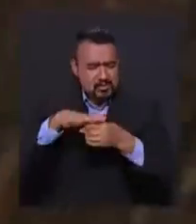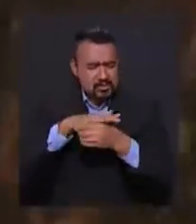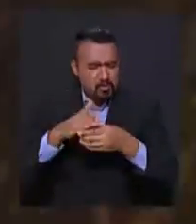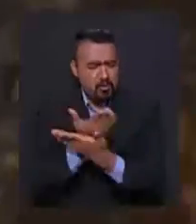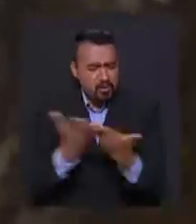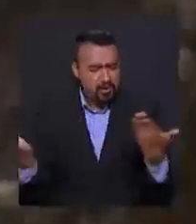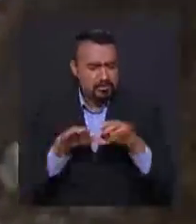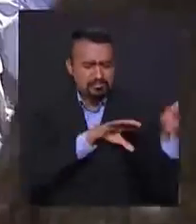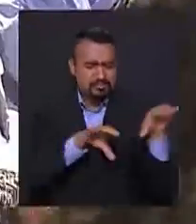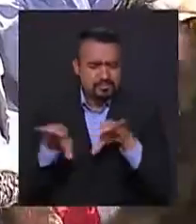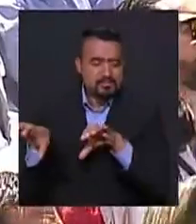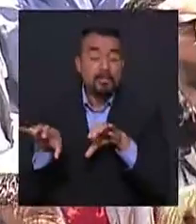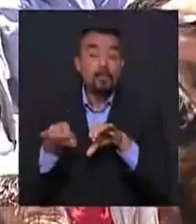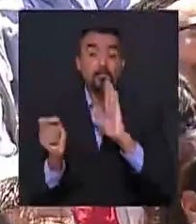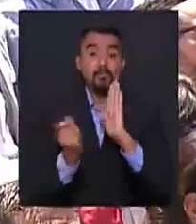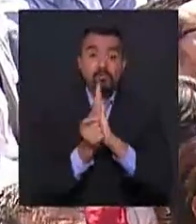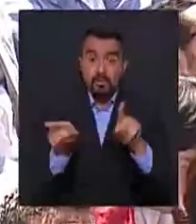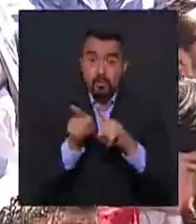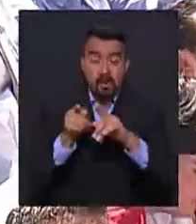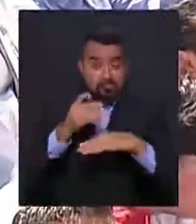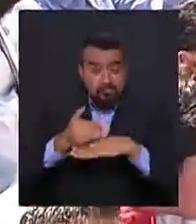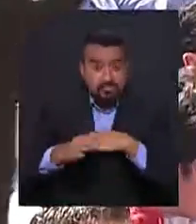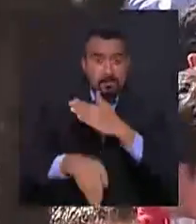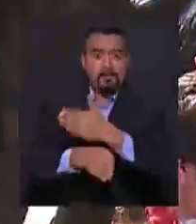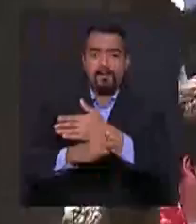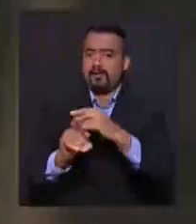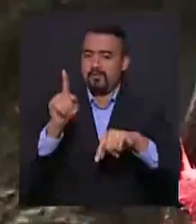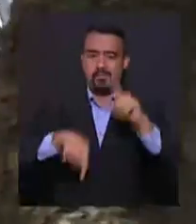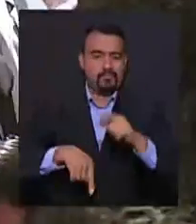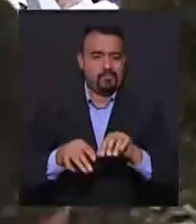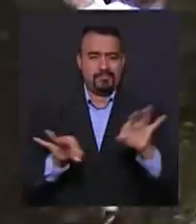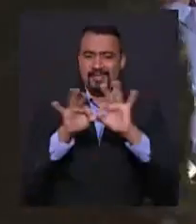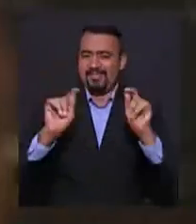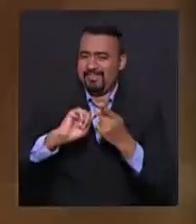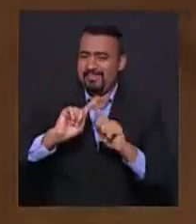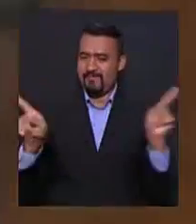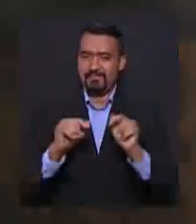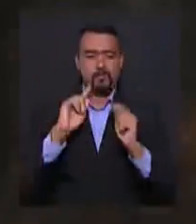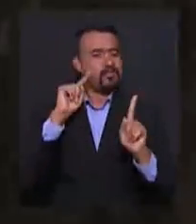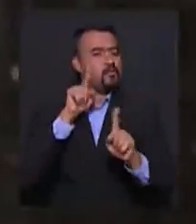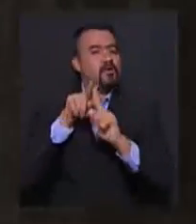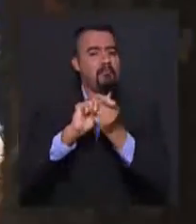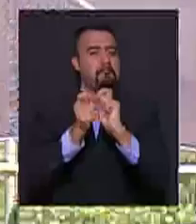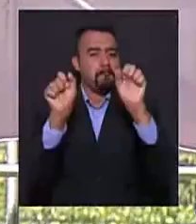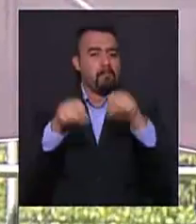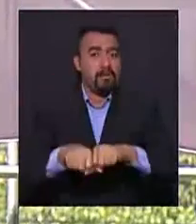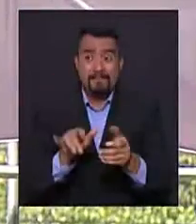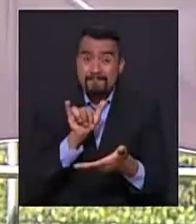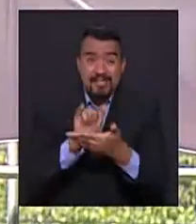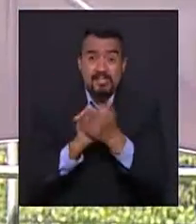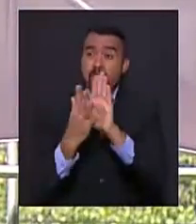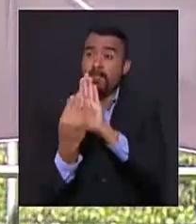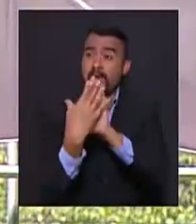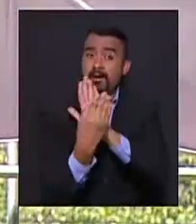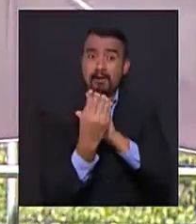reflejo que queremos para las generaciones por venir, que deben tener presente la historia para no repetirla. Hablar de esto no